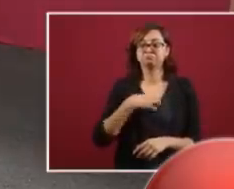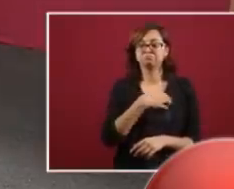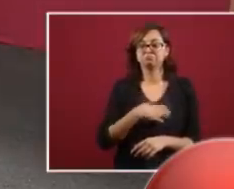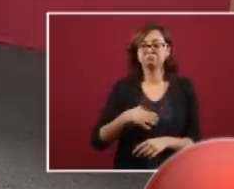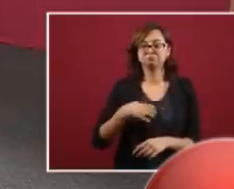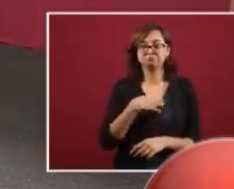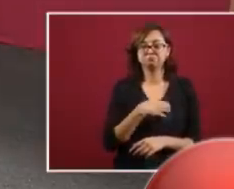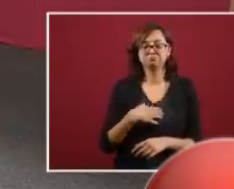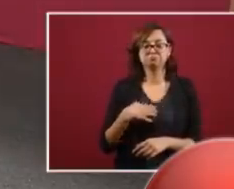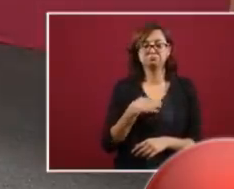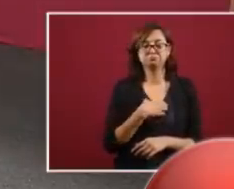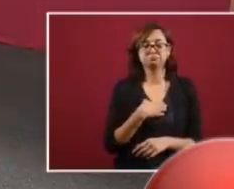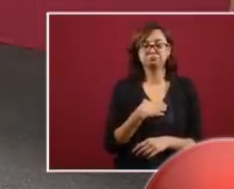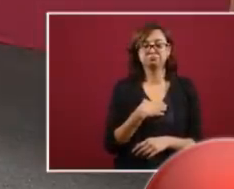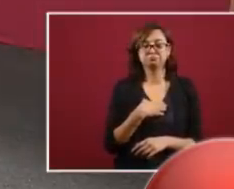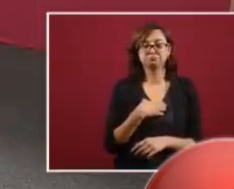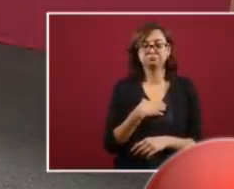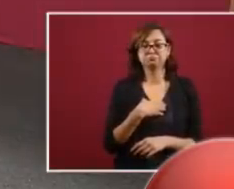que